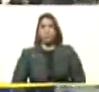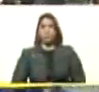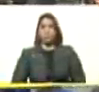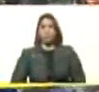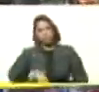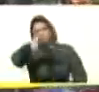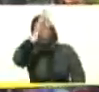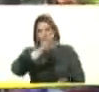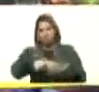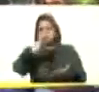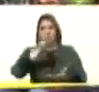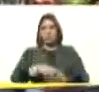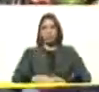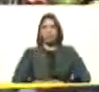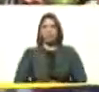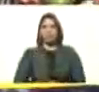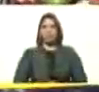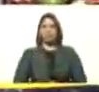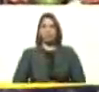Aprobado.